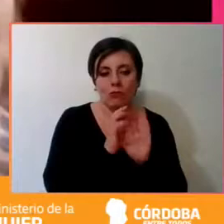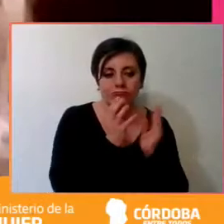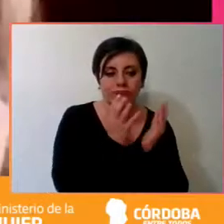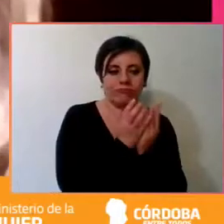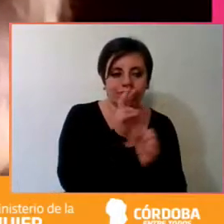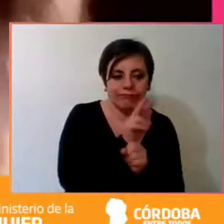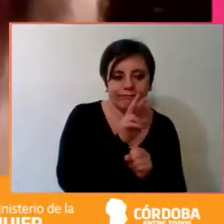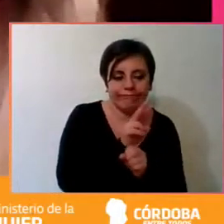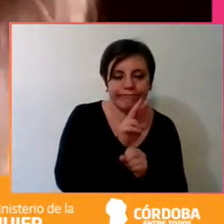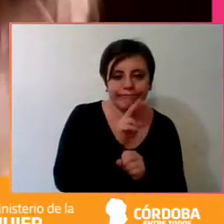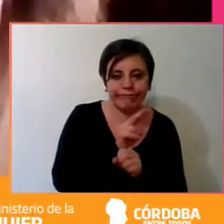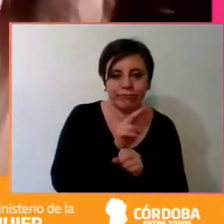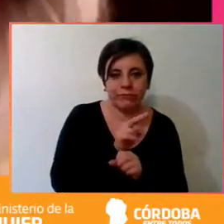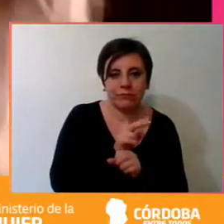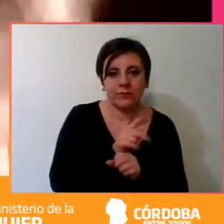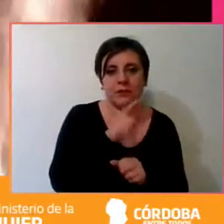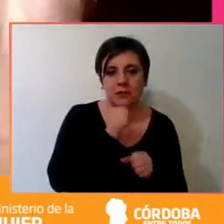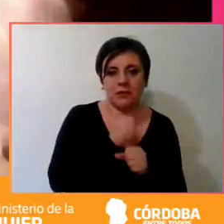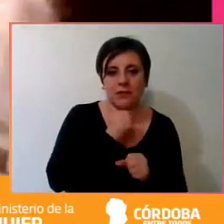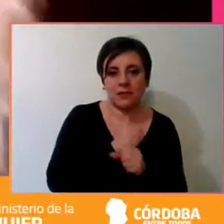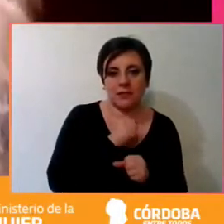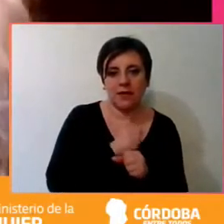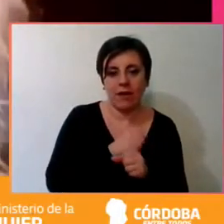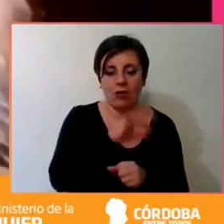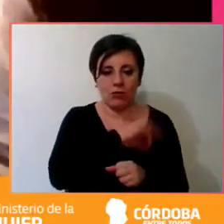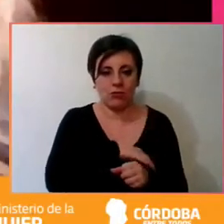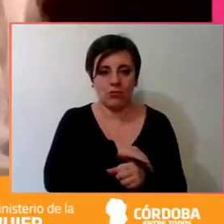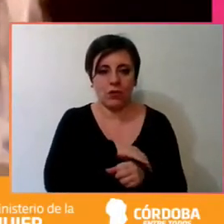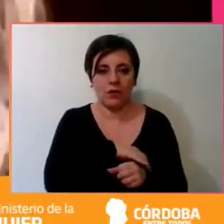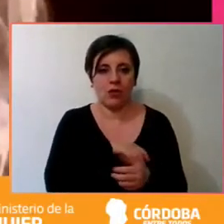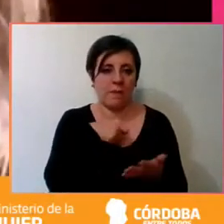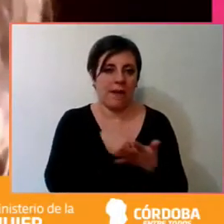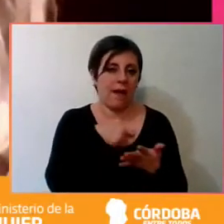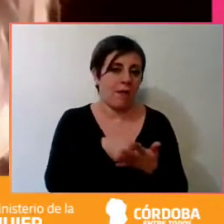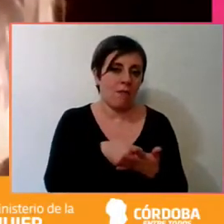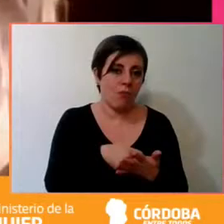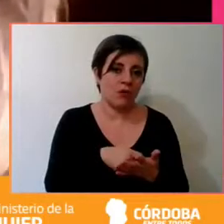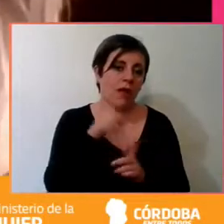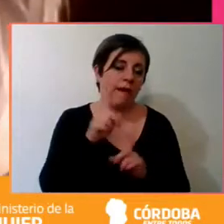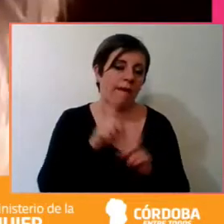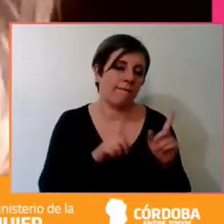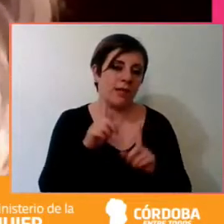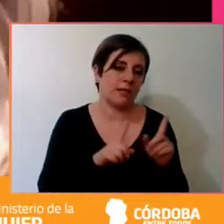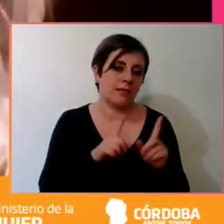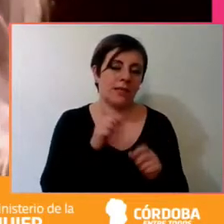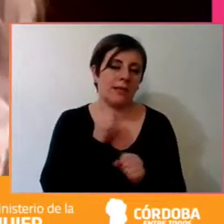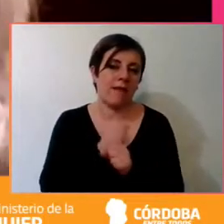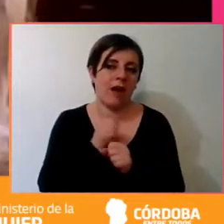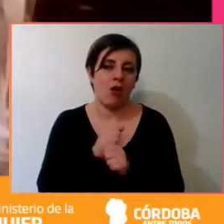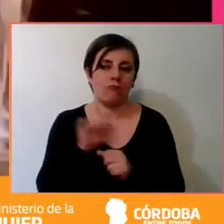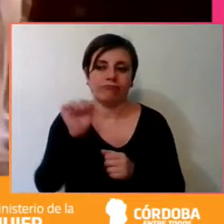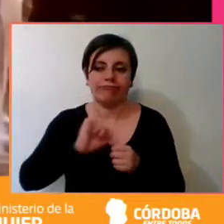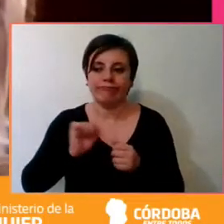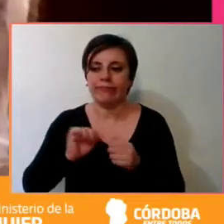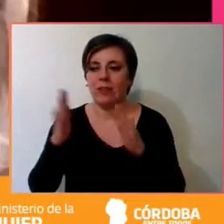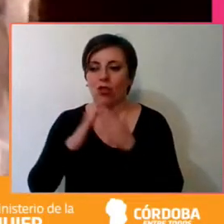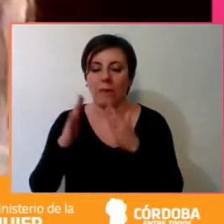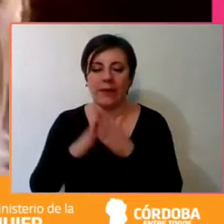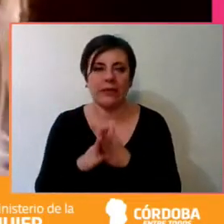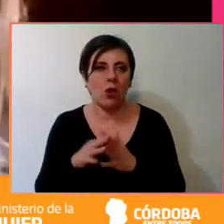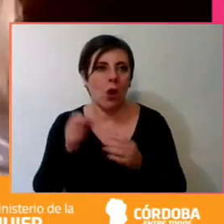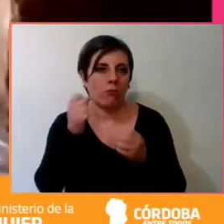no cuentan con el trabajo remunerado que pagábamos a veces a el trabajo doméstico, y entonces se